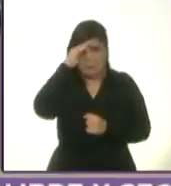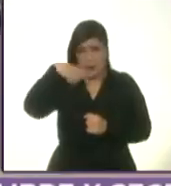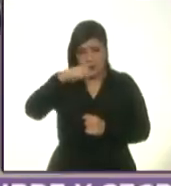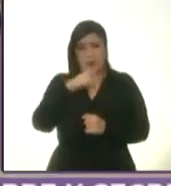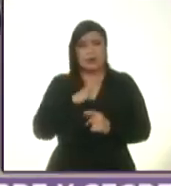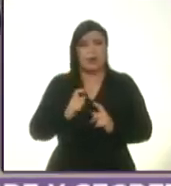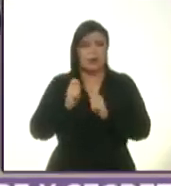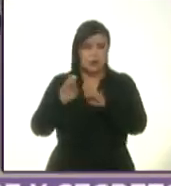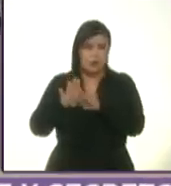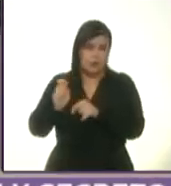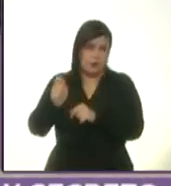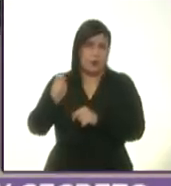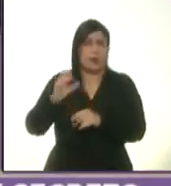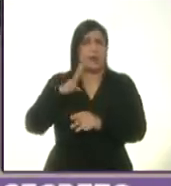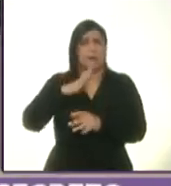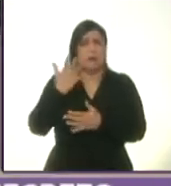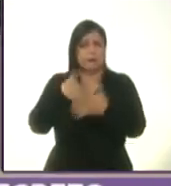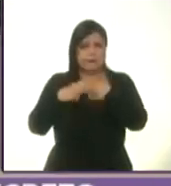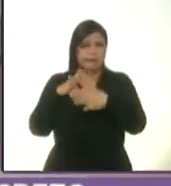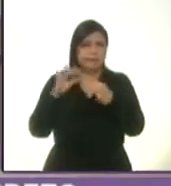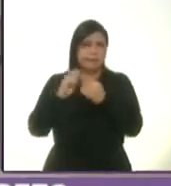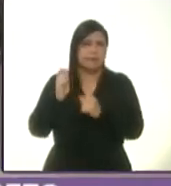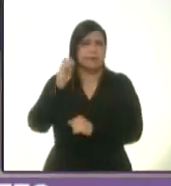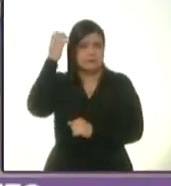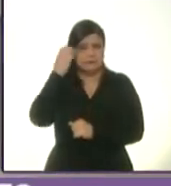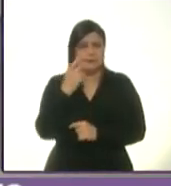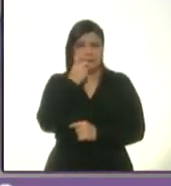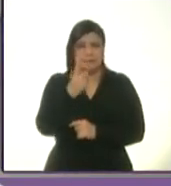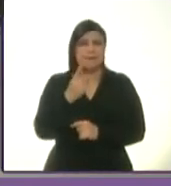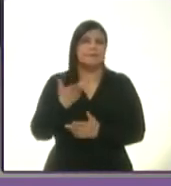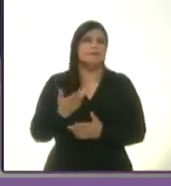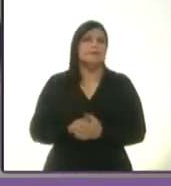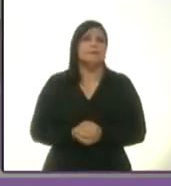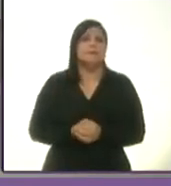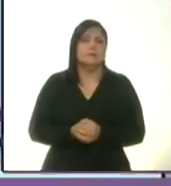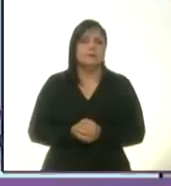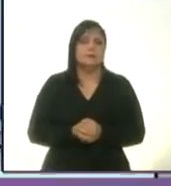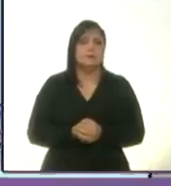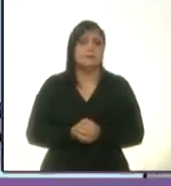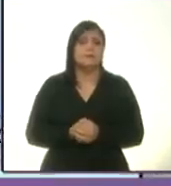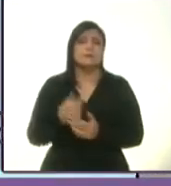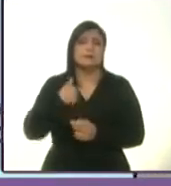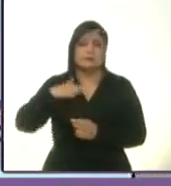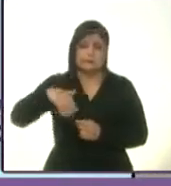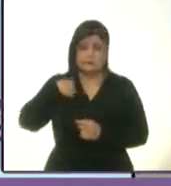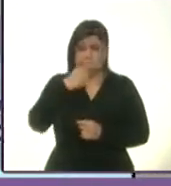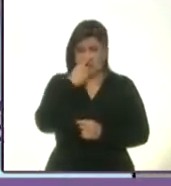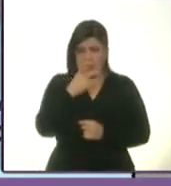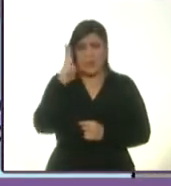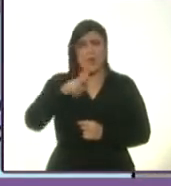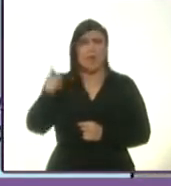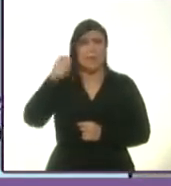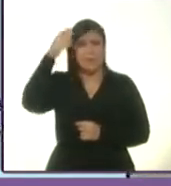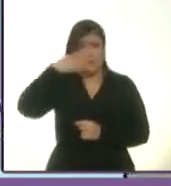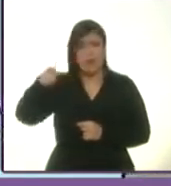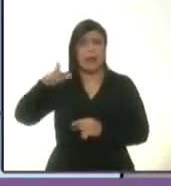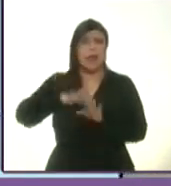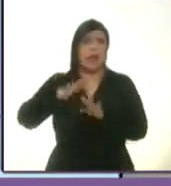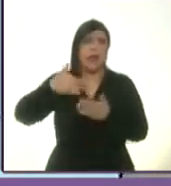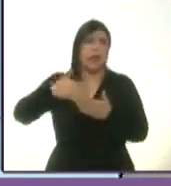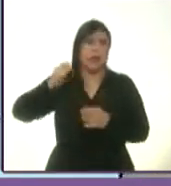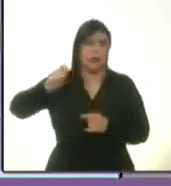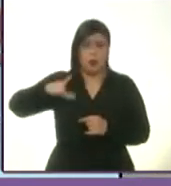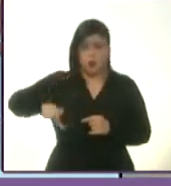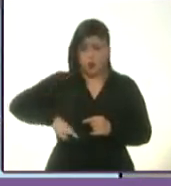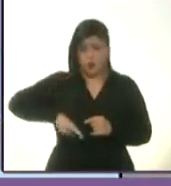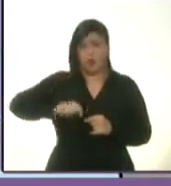uso de la voz a claudia sheinbaum de juntos haremos historia si hable de que el gobierno actúa representado por alejandra barrales es corrupto y